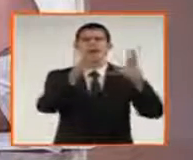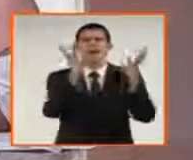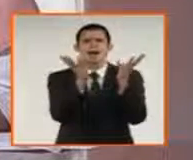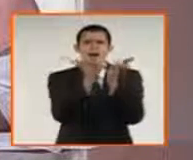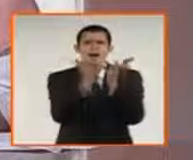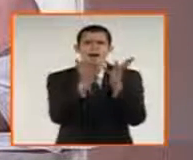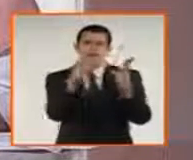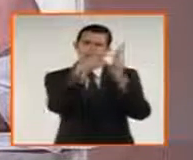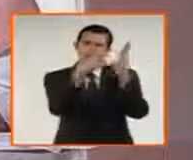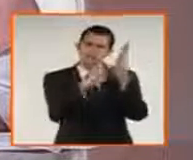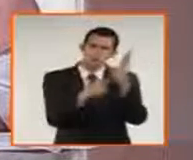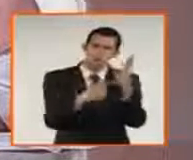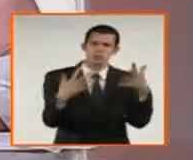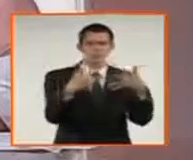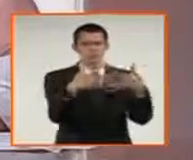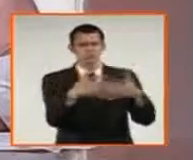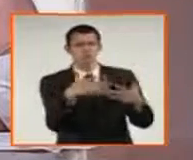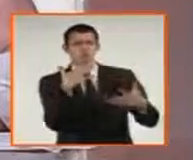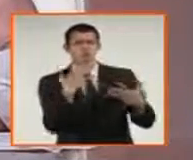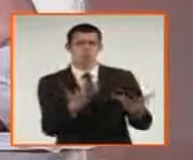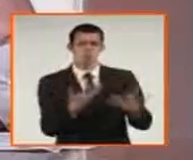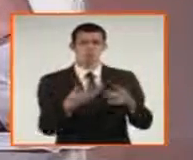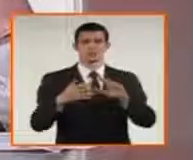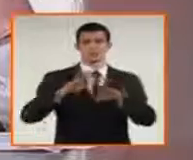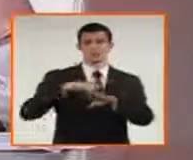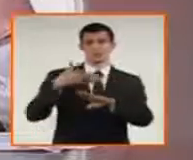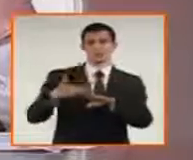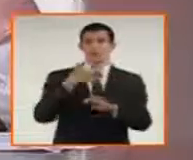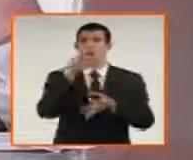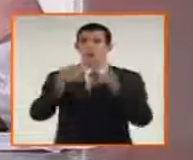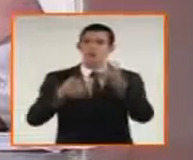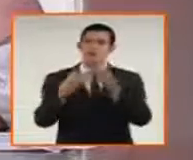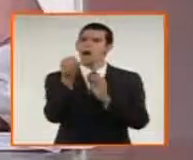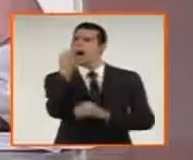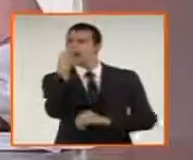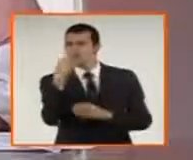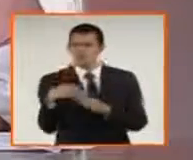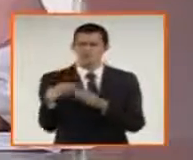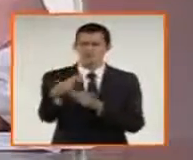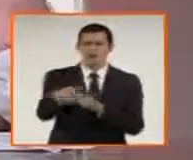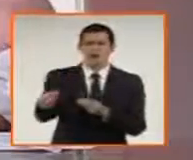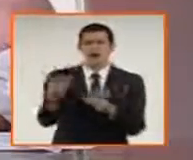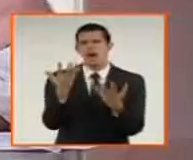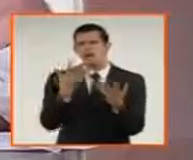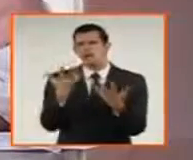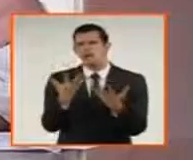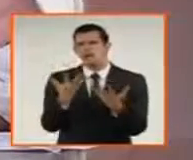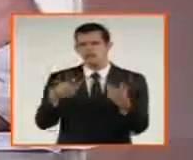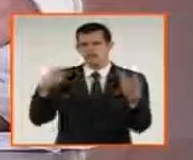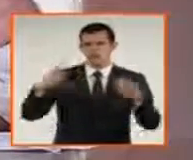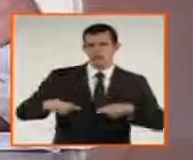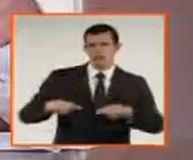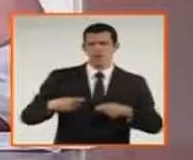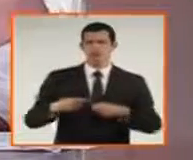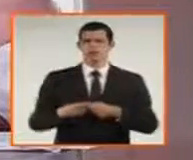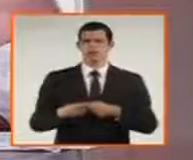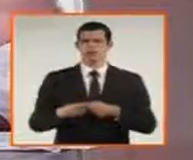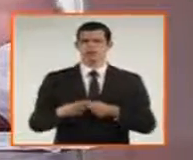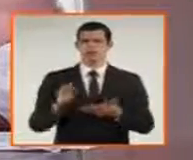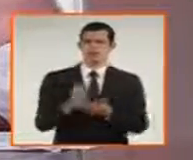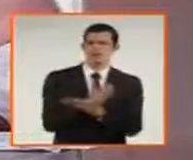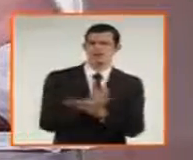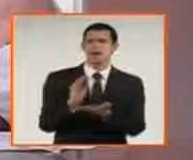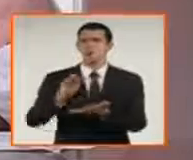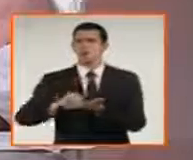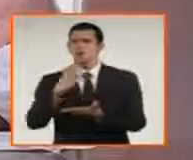el código regula el derecho de comunicación familiar, que hasta ahora en el código vigente solo lo hemos visto